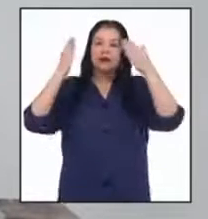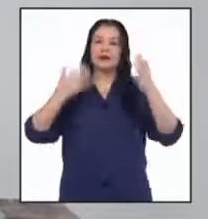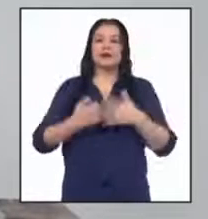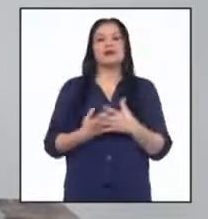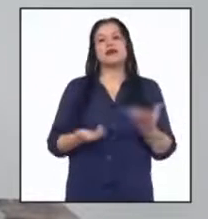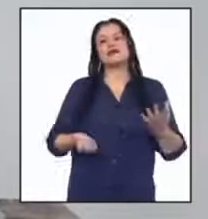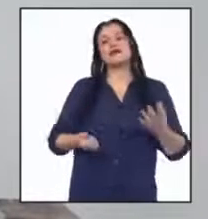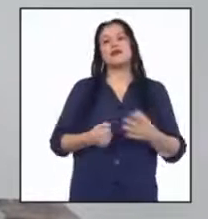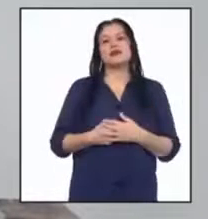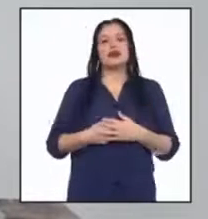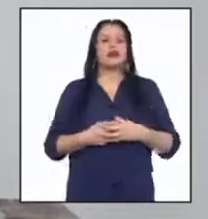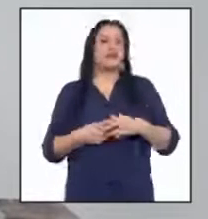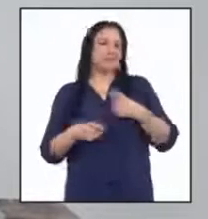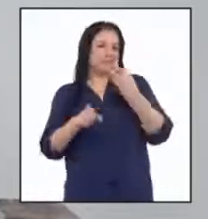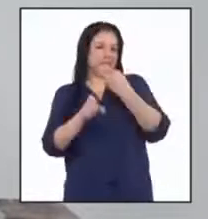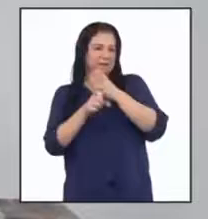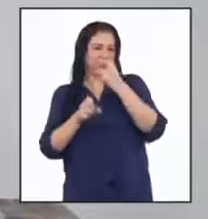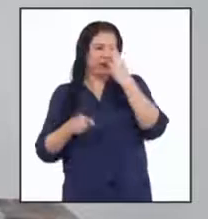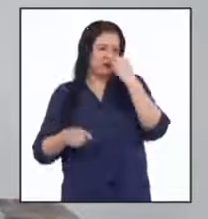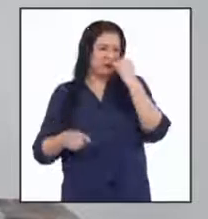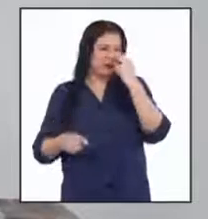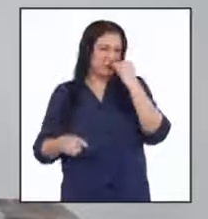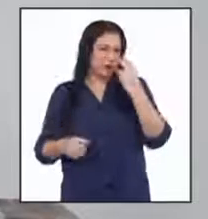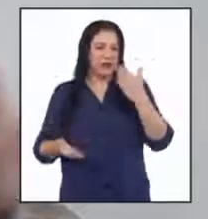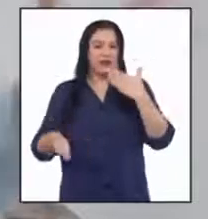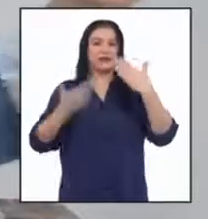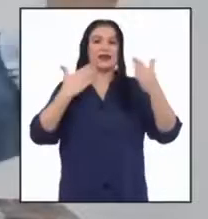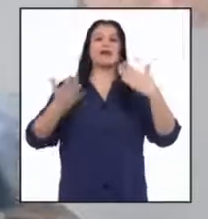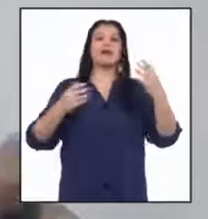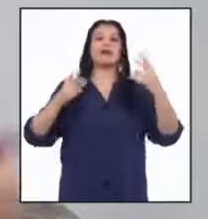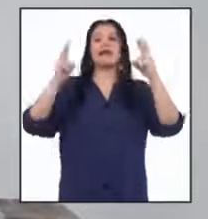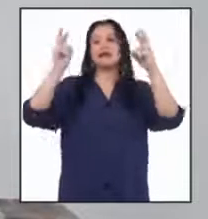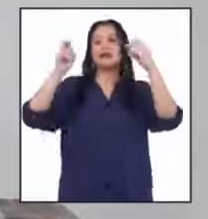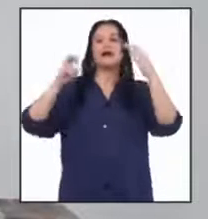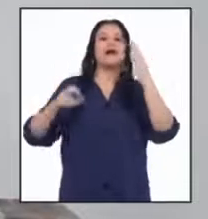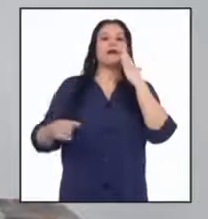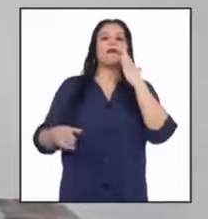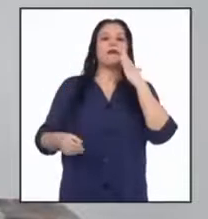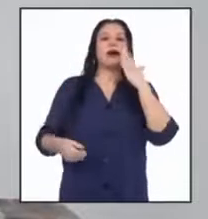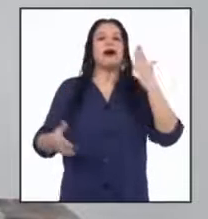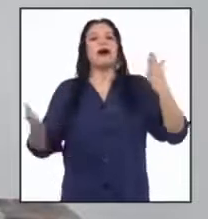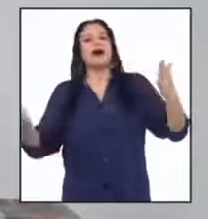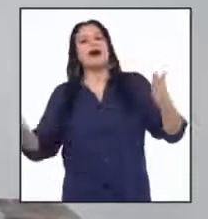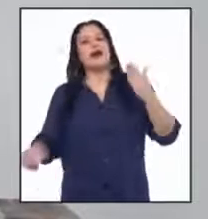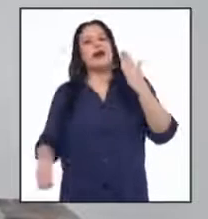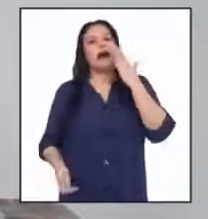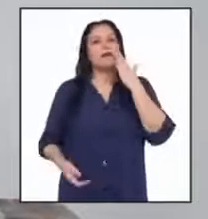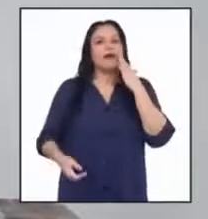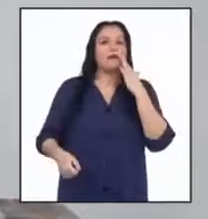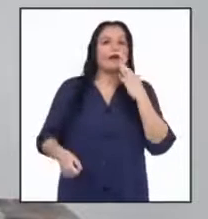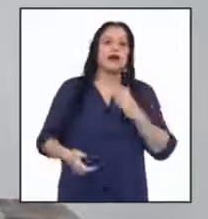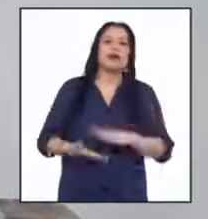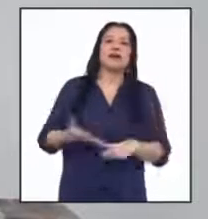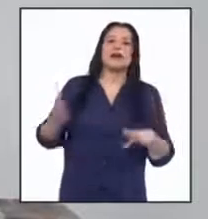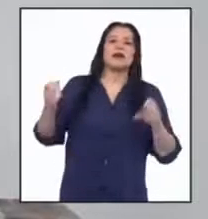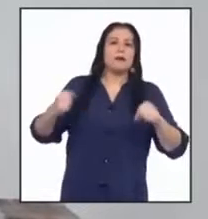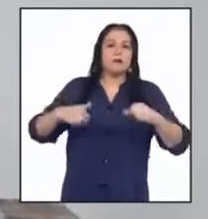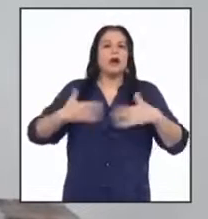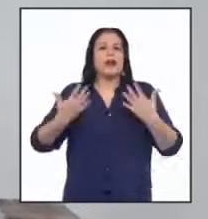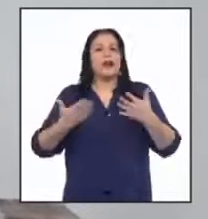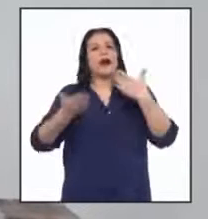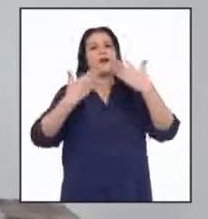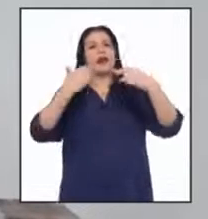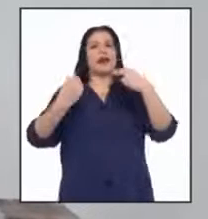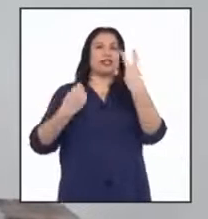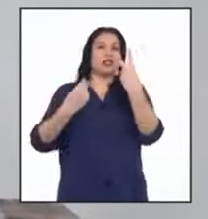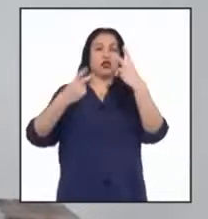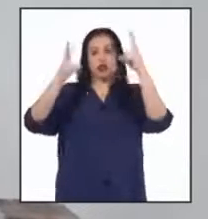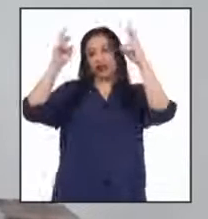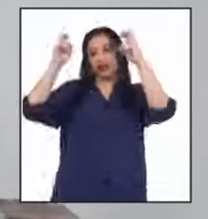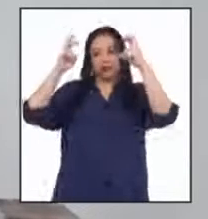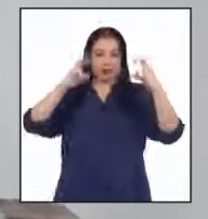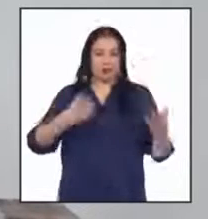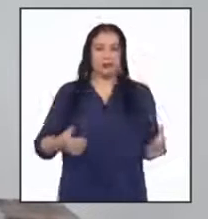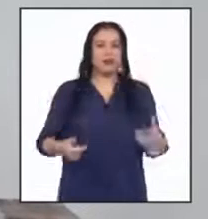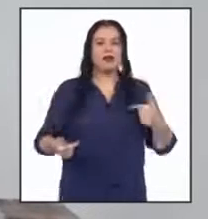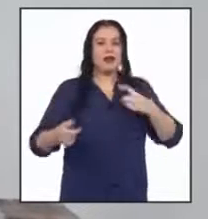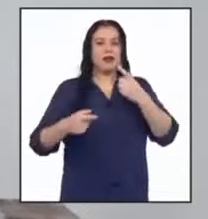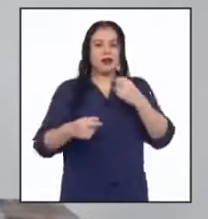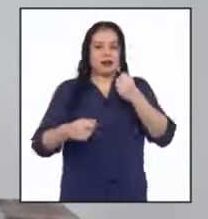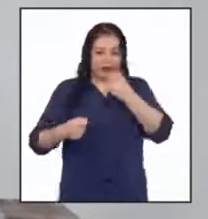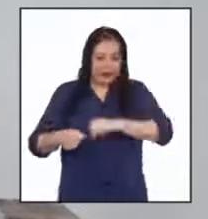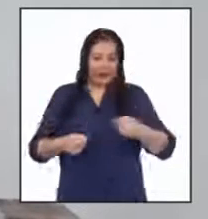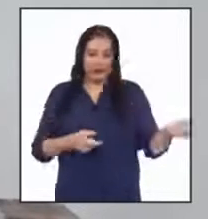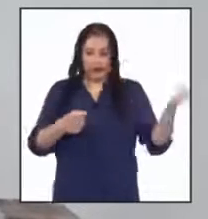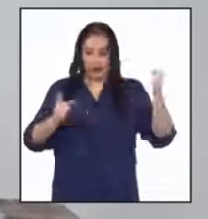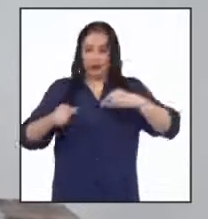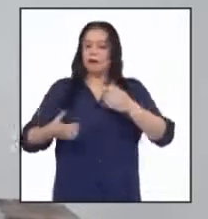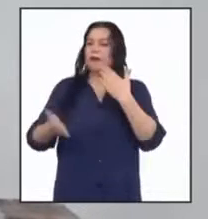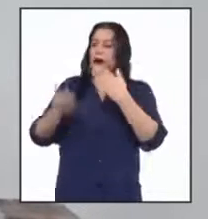que es un monólogo de humor, ¿no? En el que se habla de las madres. Ay, las madres son capaces de hablar de dos temas a la vez, por ejemplo. A ver, viene el hijo y le dice,